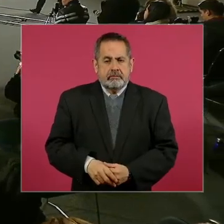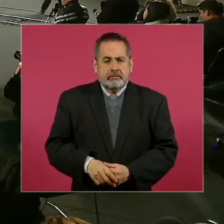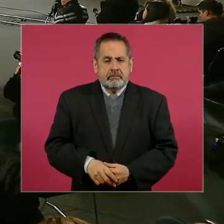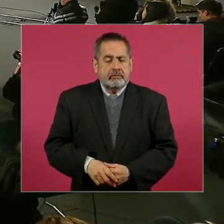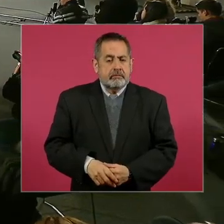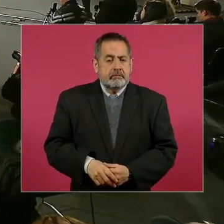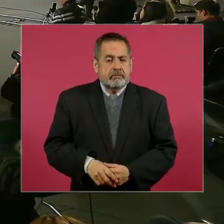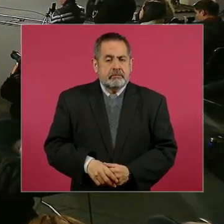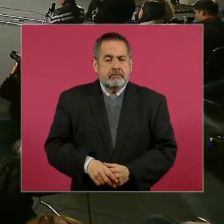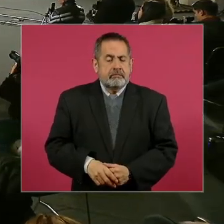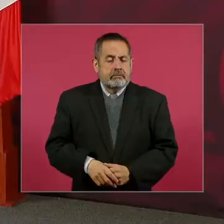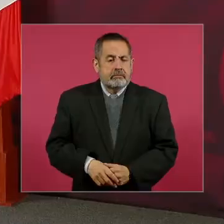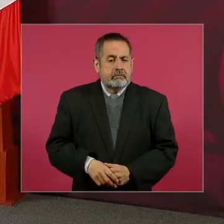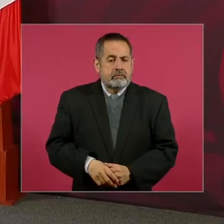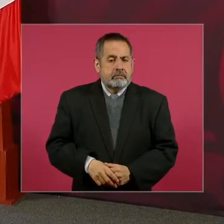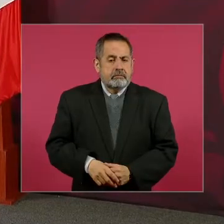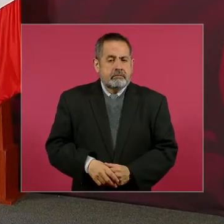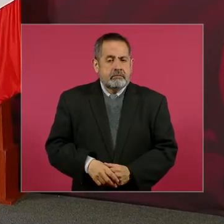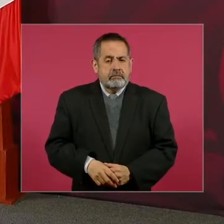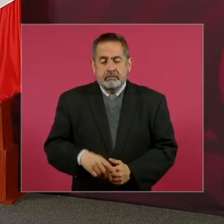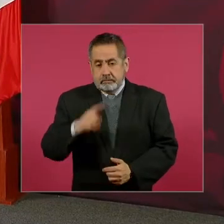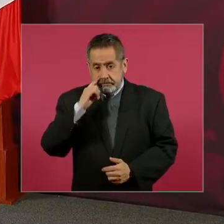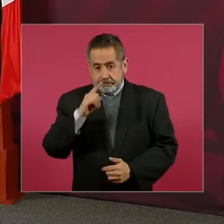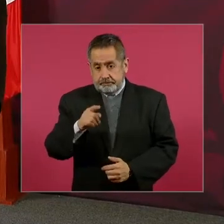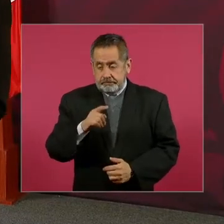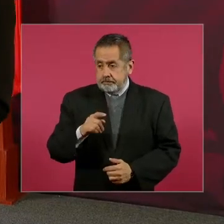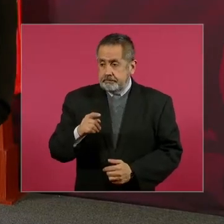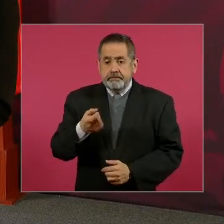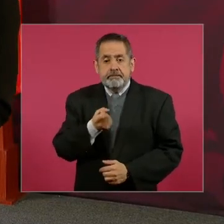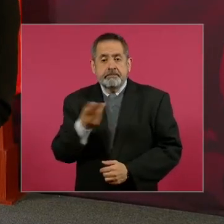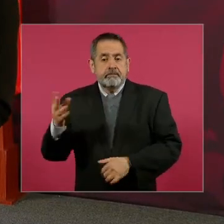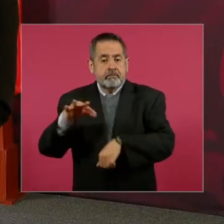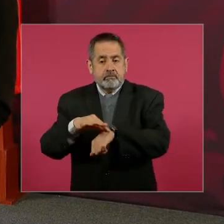Solo en la contratación de médicos,